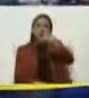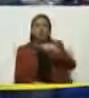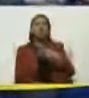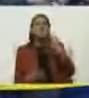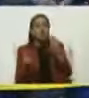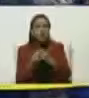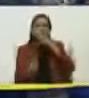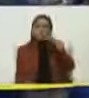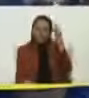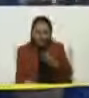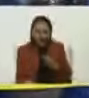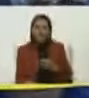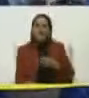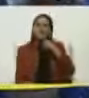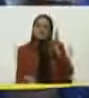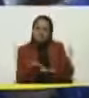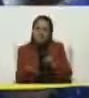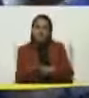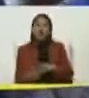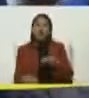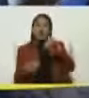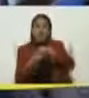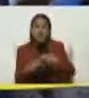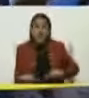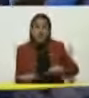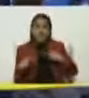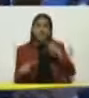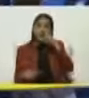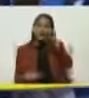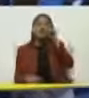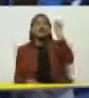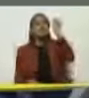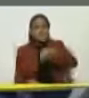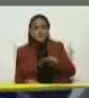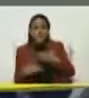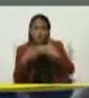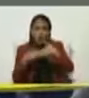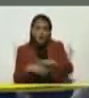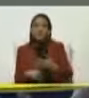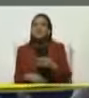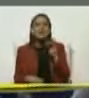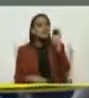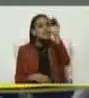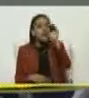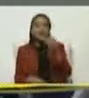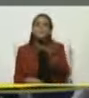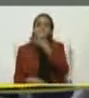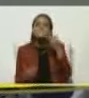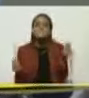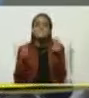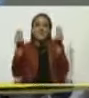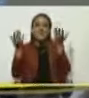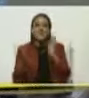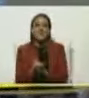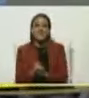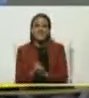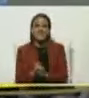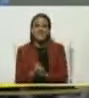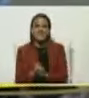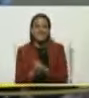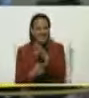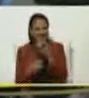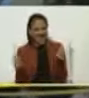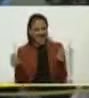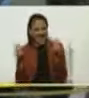por seguro, y en la vida de Nicolás también todo lo que viene será mejor. ¡Eso!